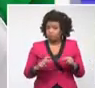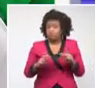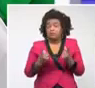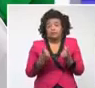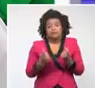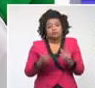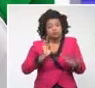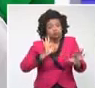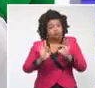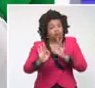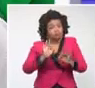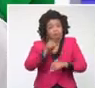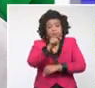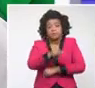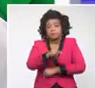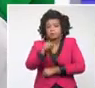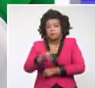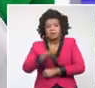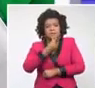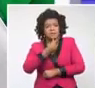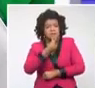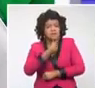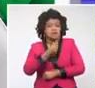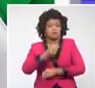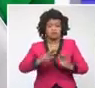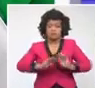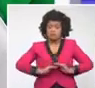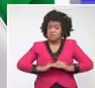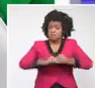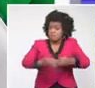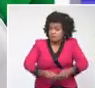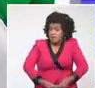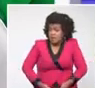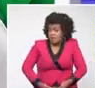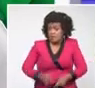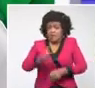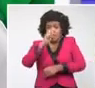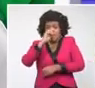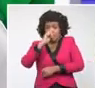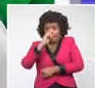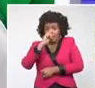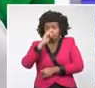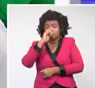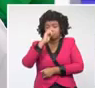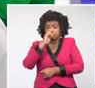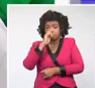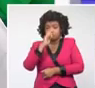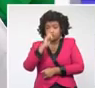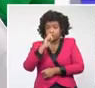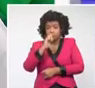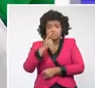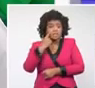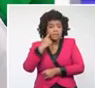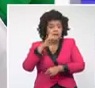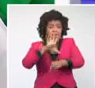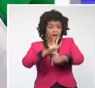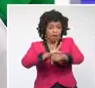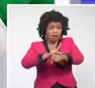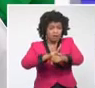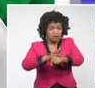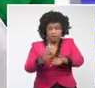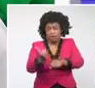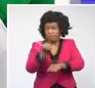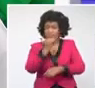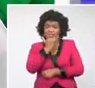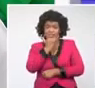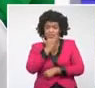proteger a las personas con determinada edad, con un grupo de patologías vulnerables, pues